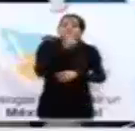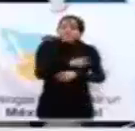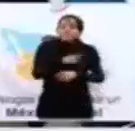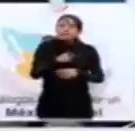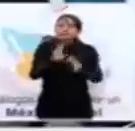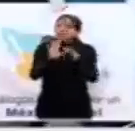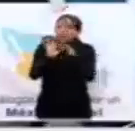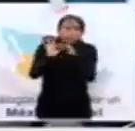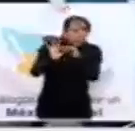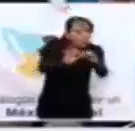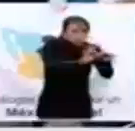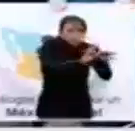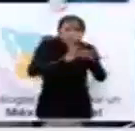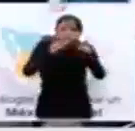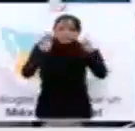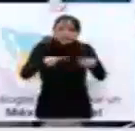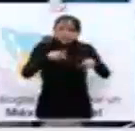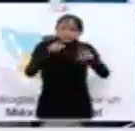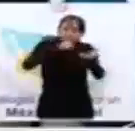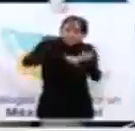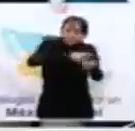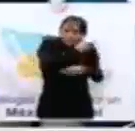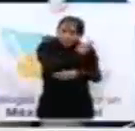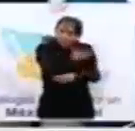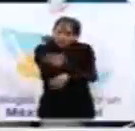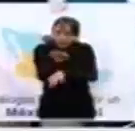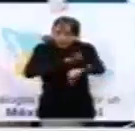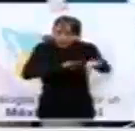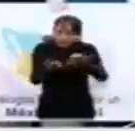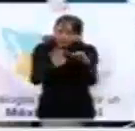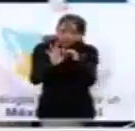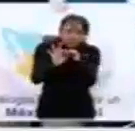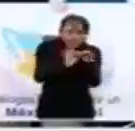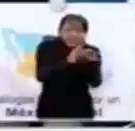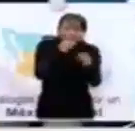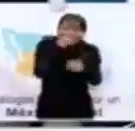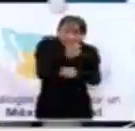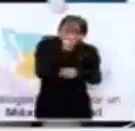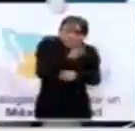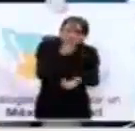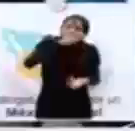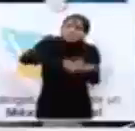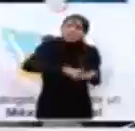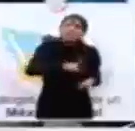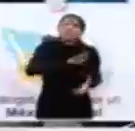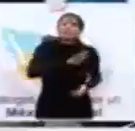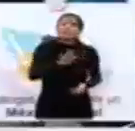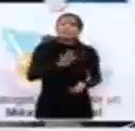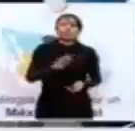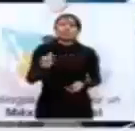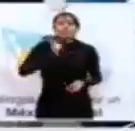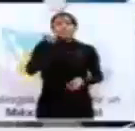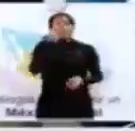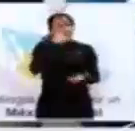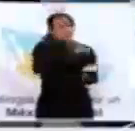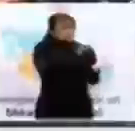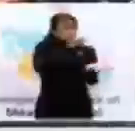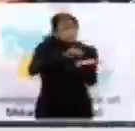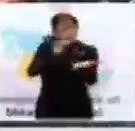parece que son elementos centrales que podemos generar ahí, herramientas que pueden ser útiles para los pequeños productores de este